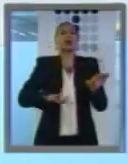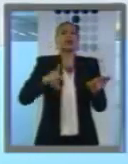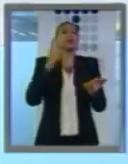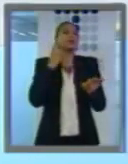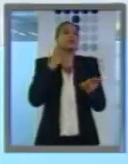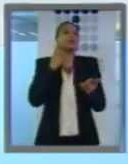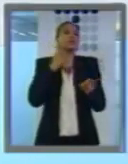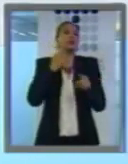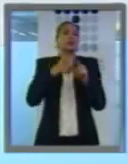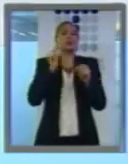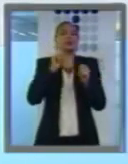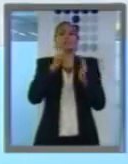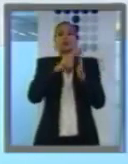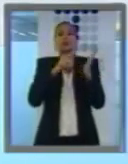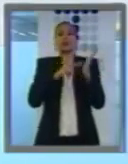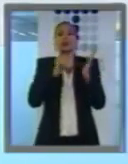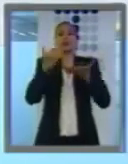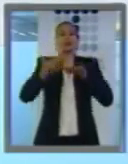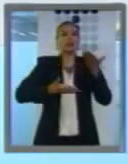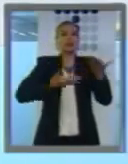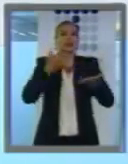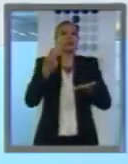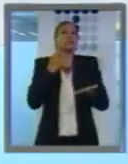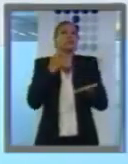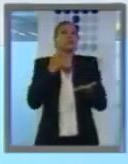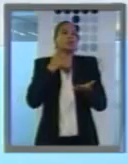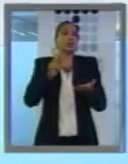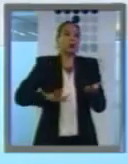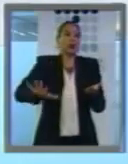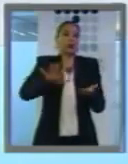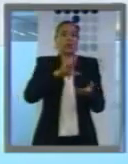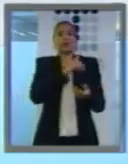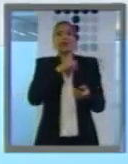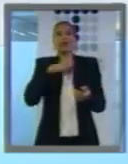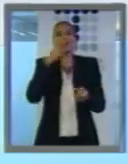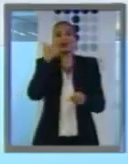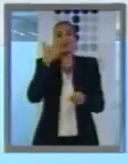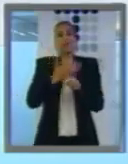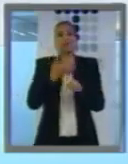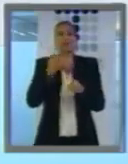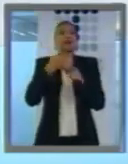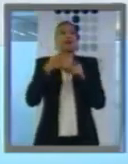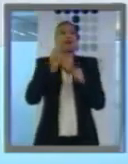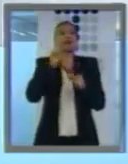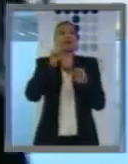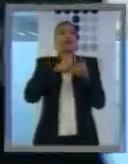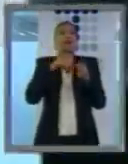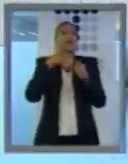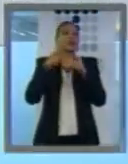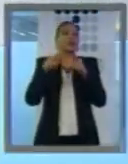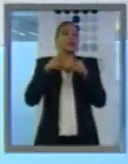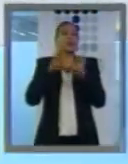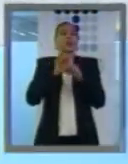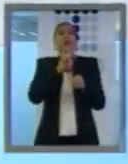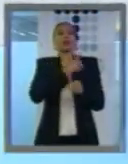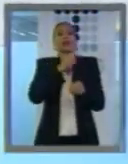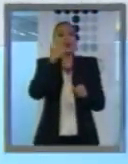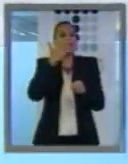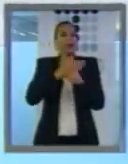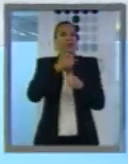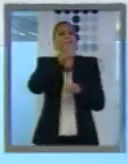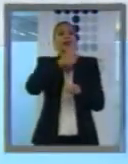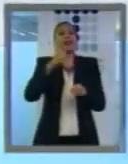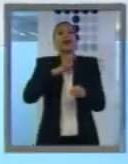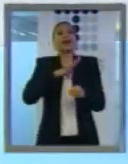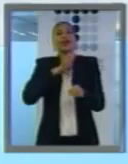el país y del servicio público. Yo diría aquí que hay que ser responsables no desde el punto de vista punitivo, sino responsables de lo que implica